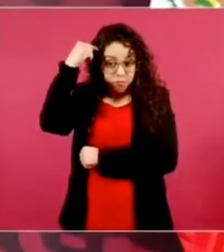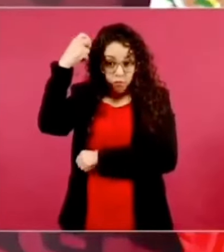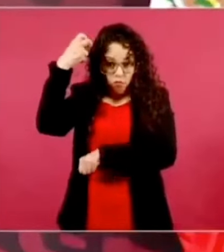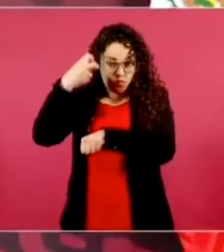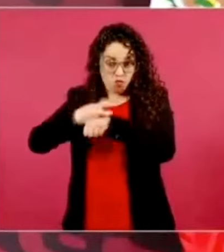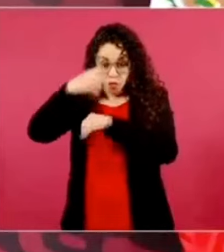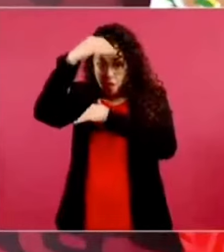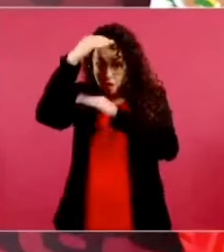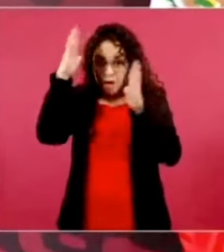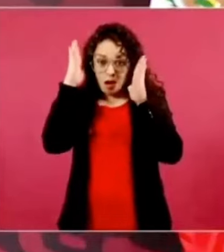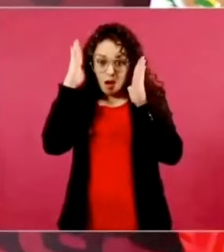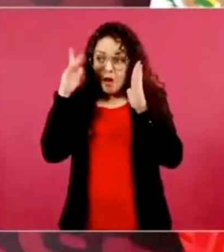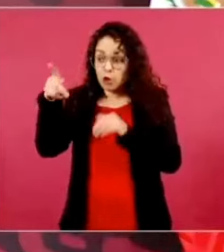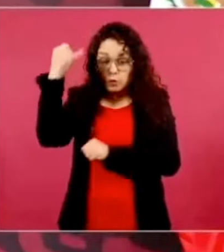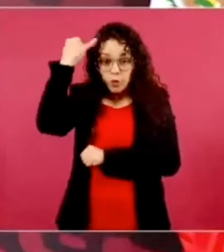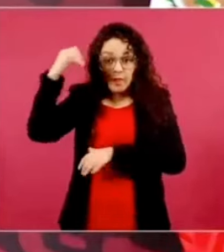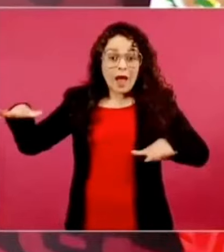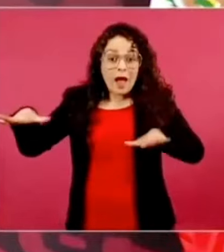Es muy difícil.